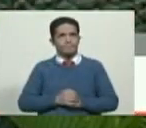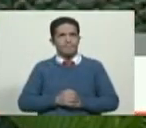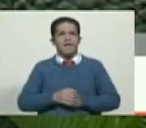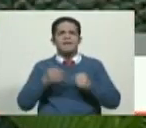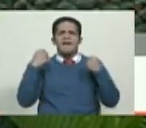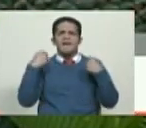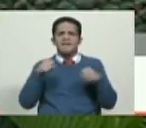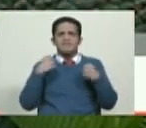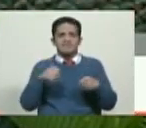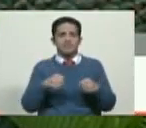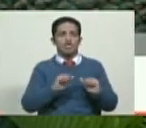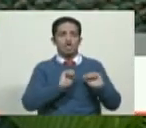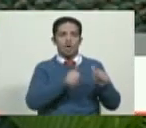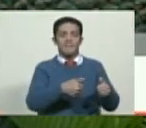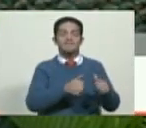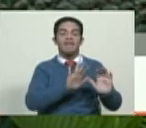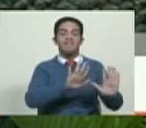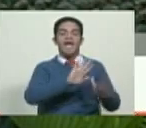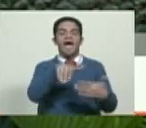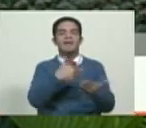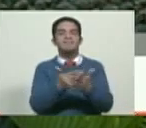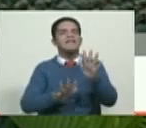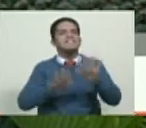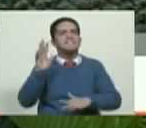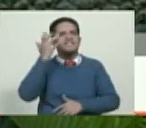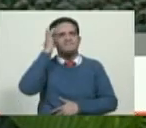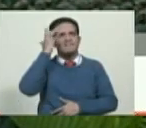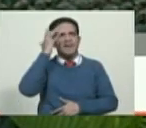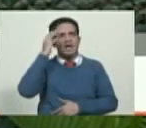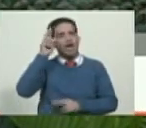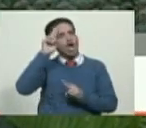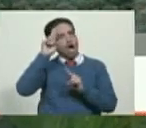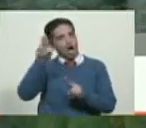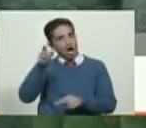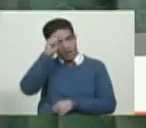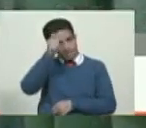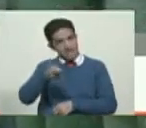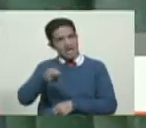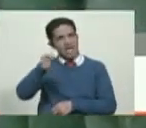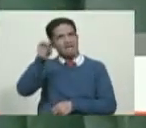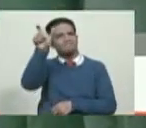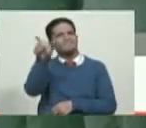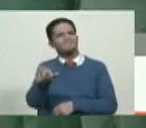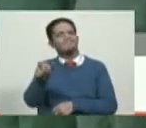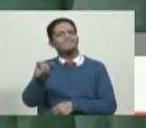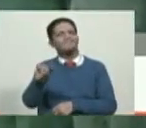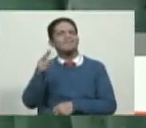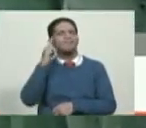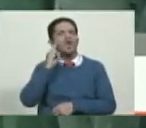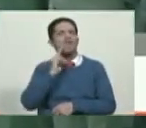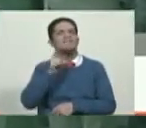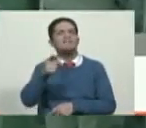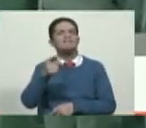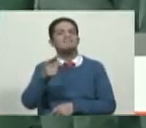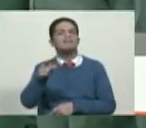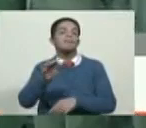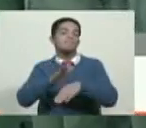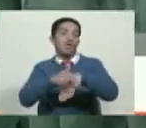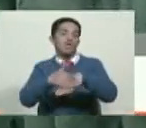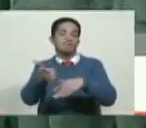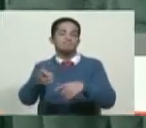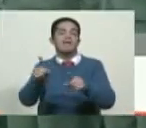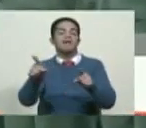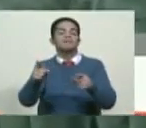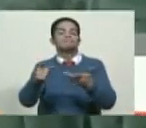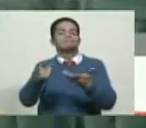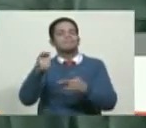Ejercicios del 10 al 15 de febrero en homenaje al libertador Bolívar, a los 200 años del Congreso de Angostura. ¿Qué